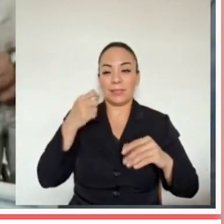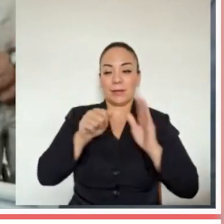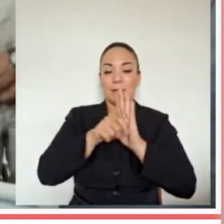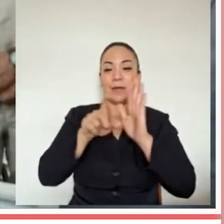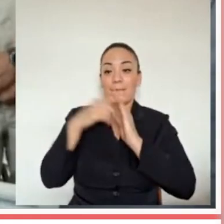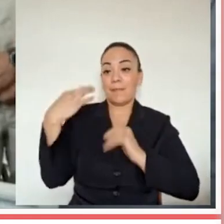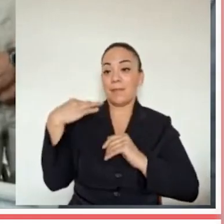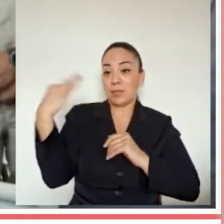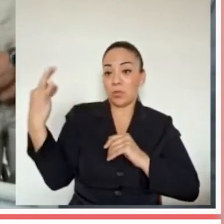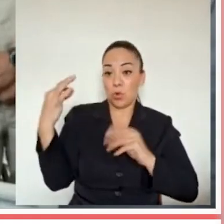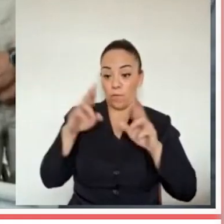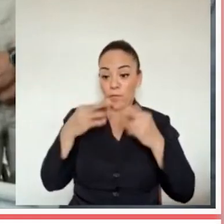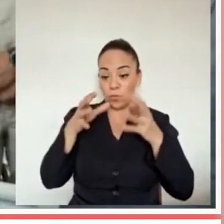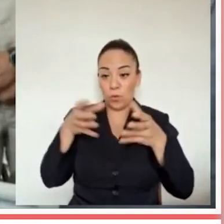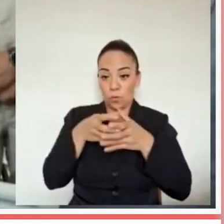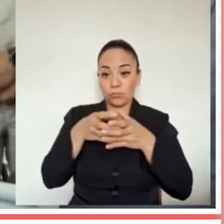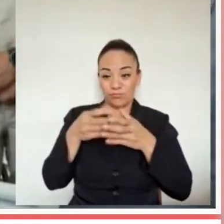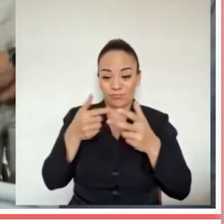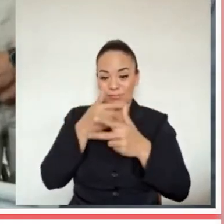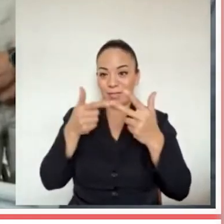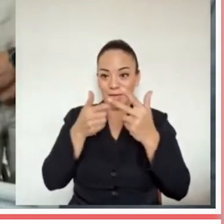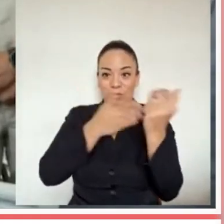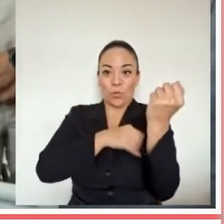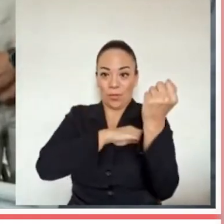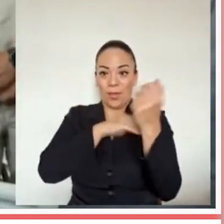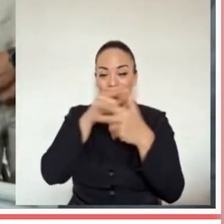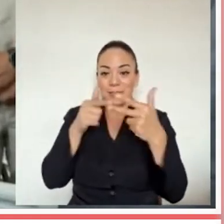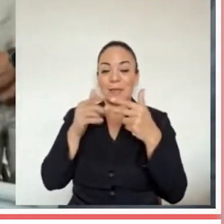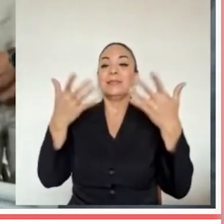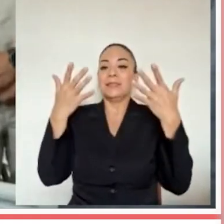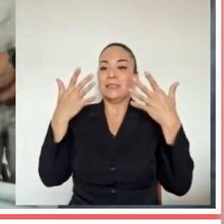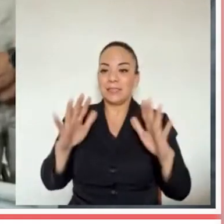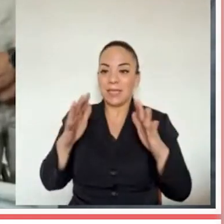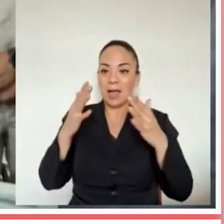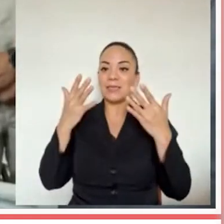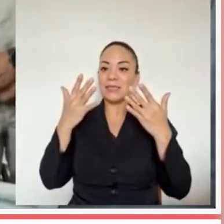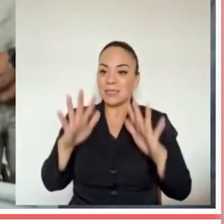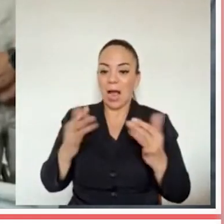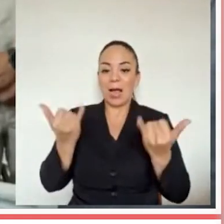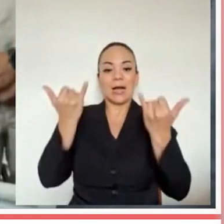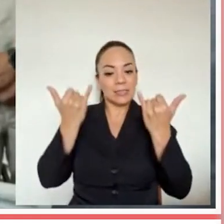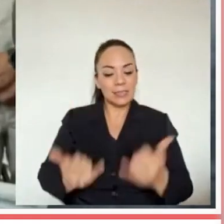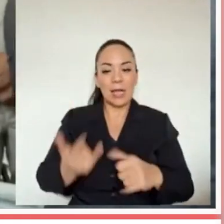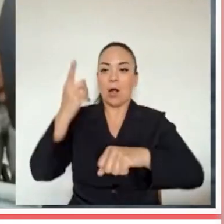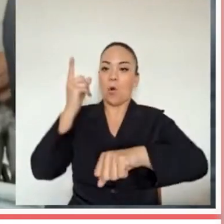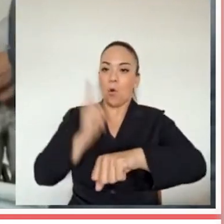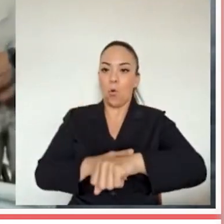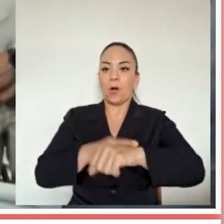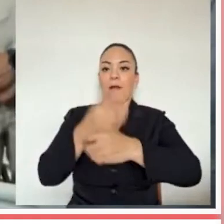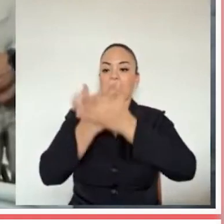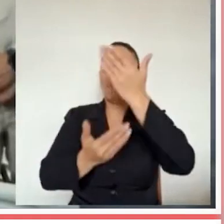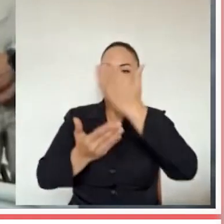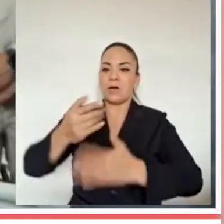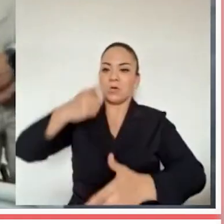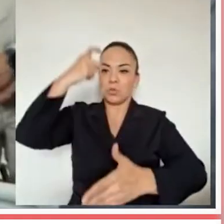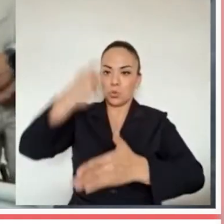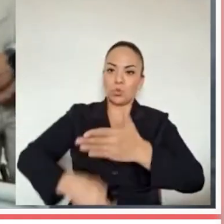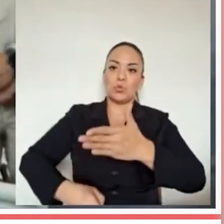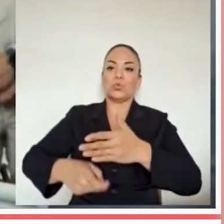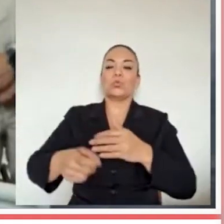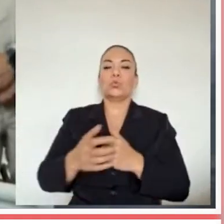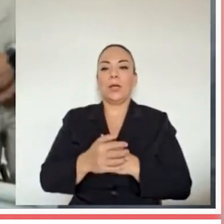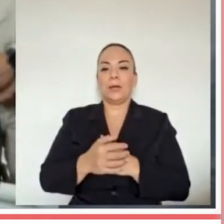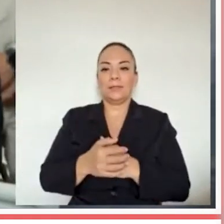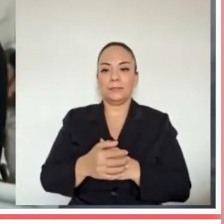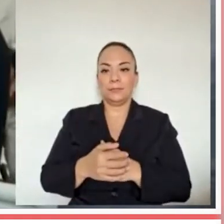de los presidentes de los poderes. Ya es hora de mano más fuerte. El